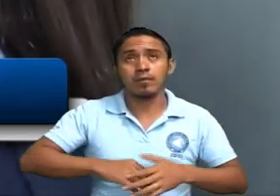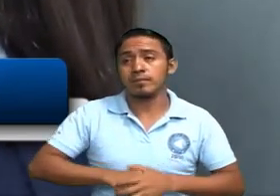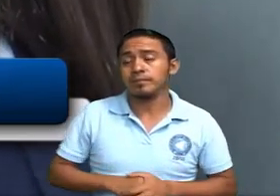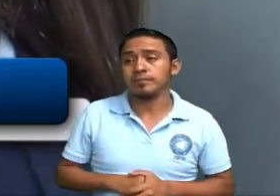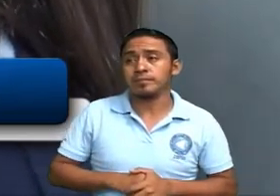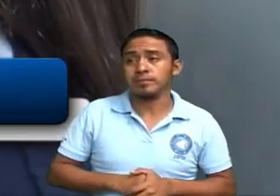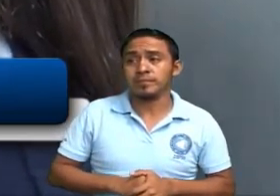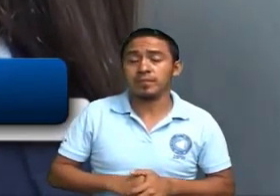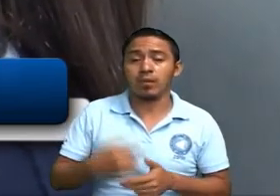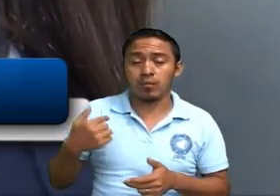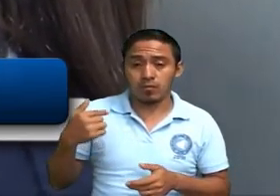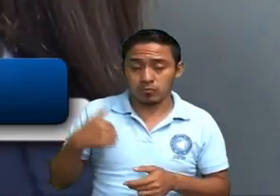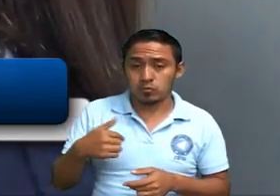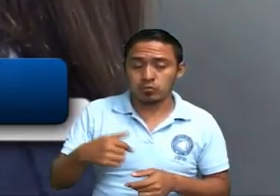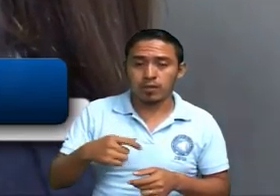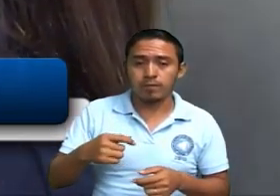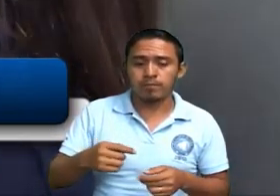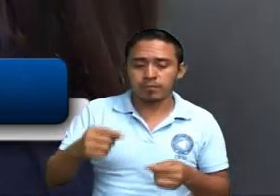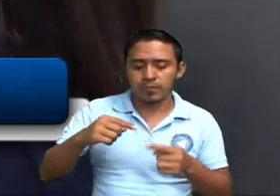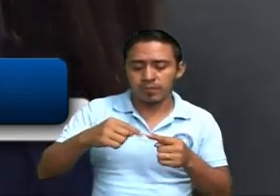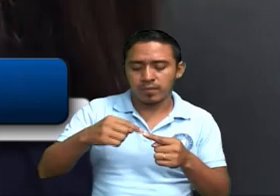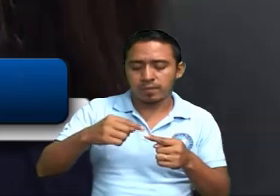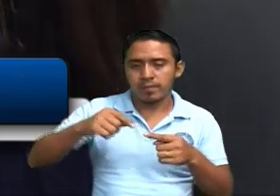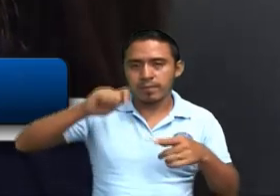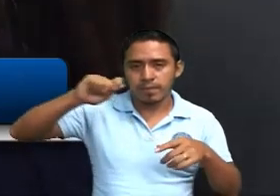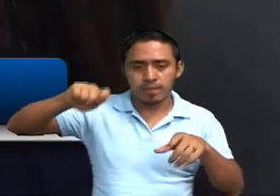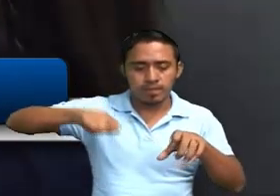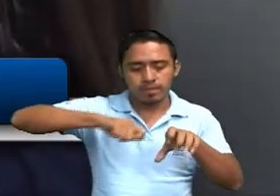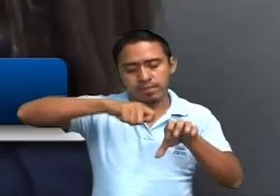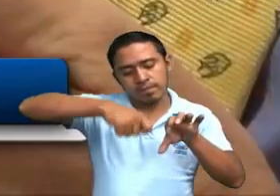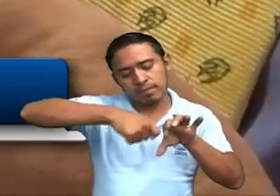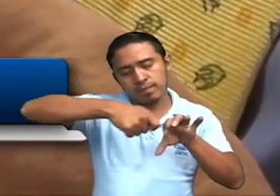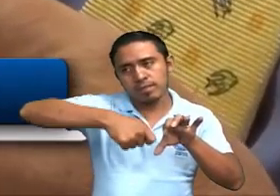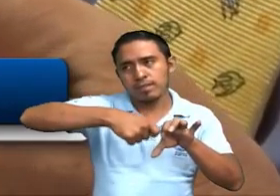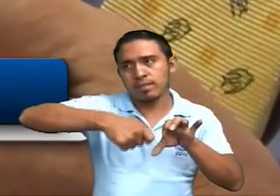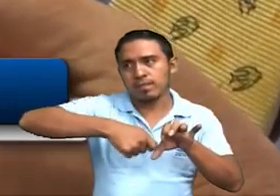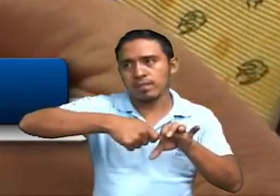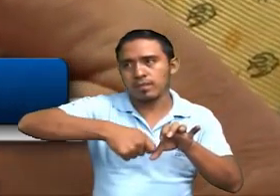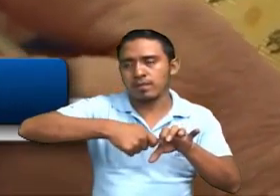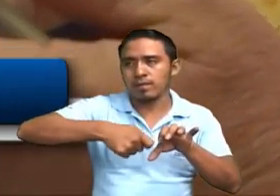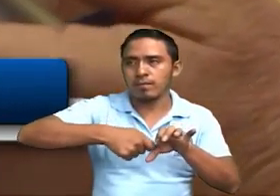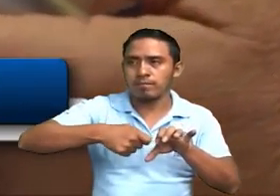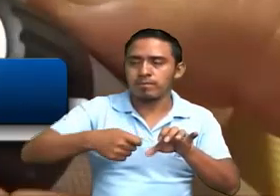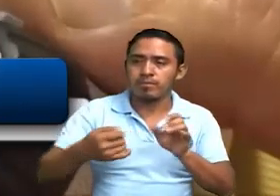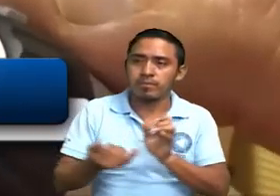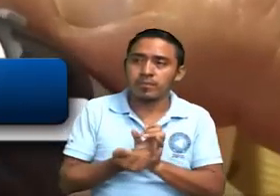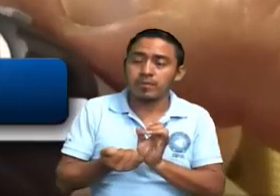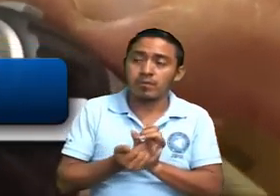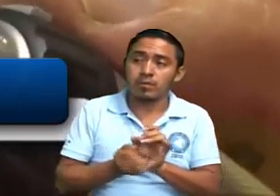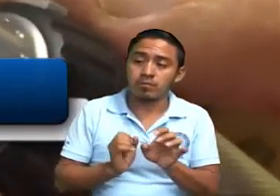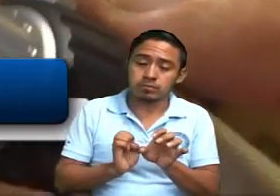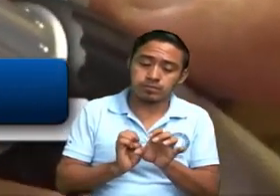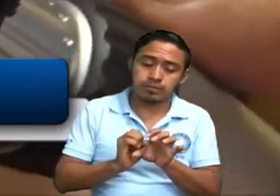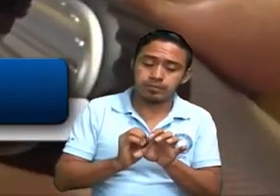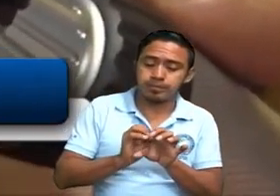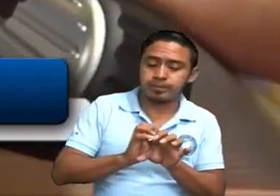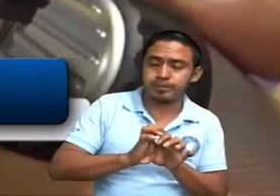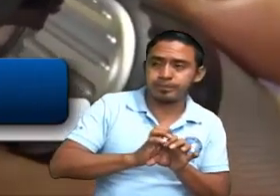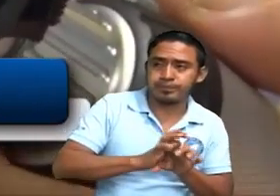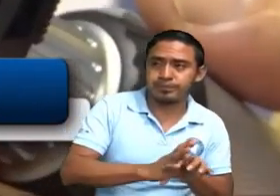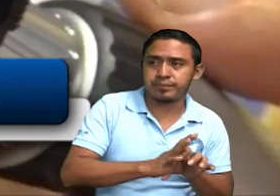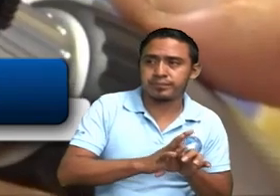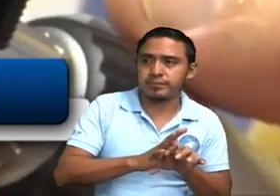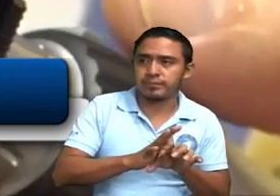nosotros introducimos un hisopo, entonces lo que hacemos es formar un volquete, ¿verdad? Y entonces